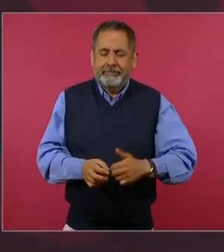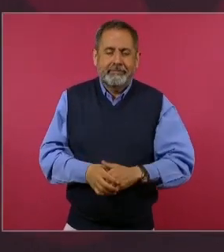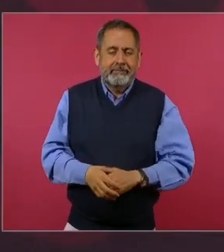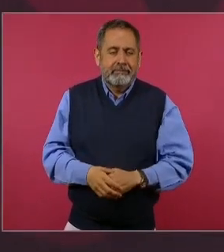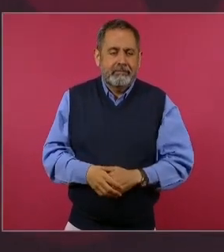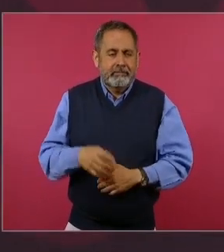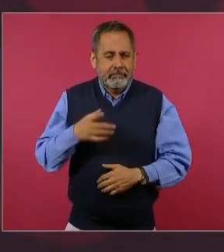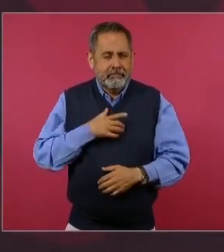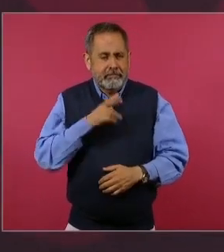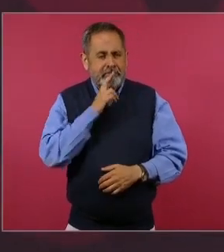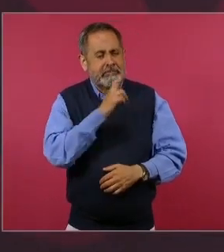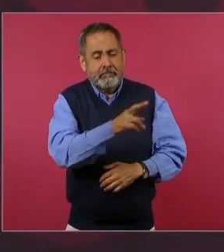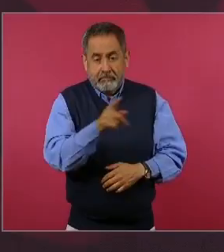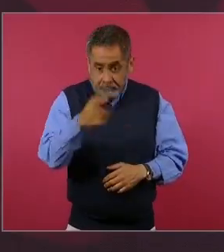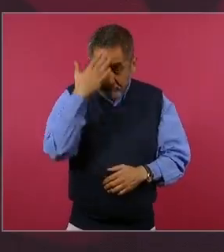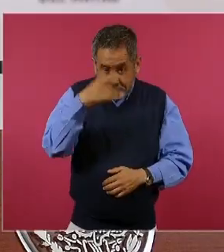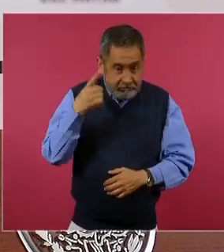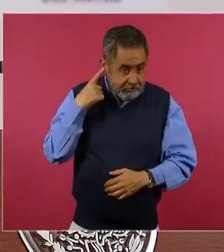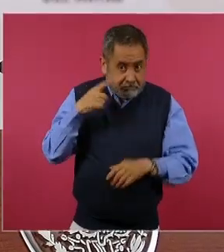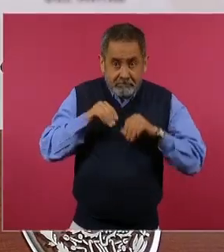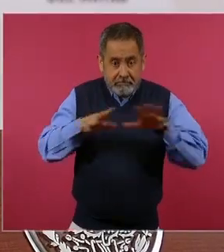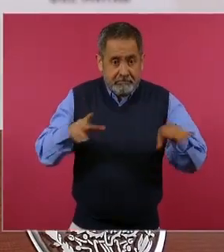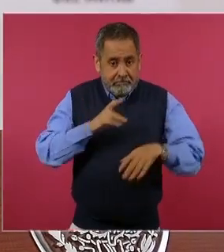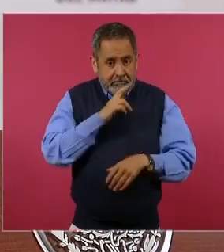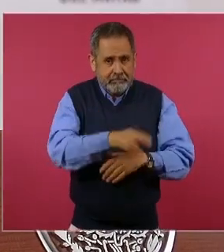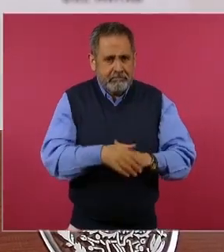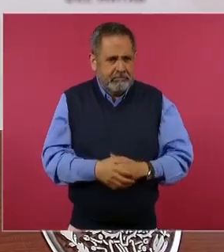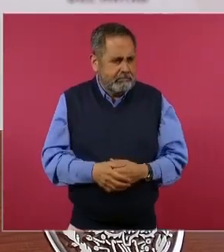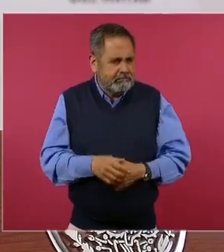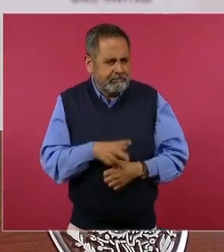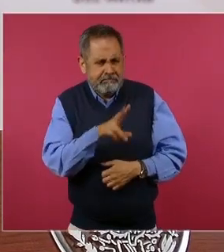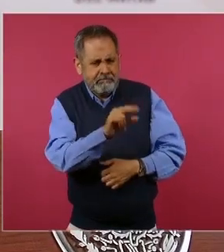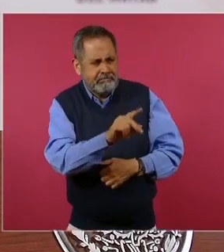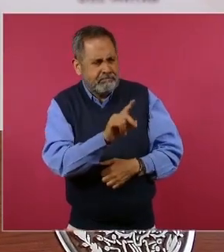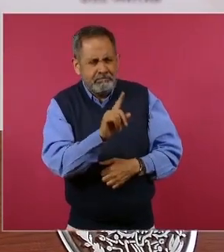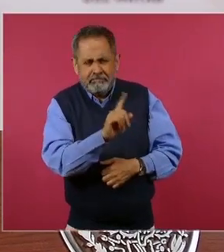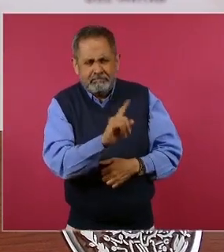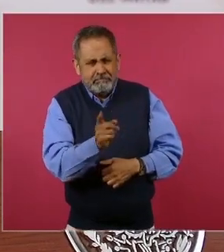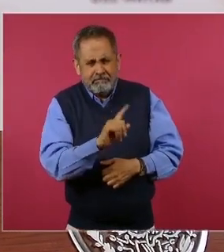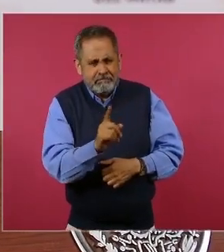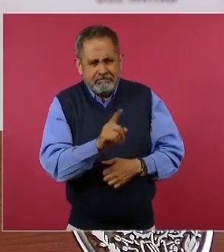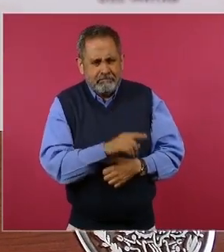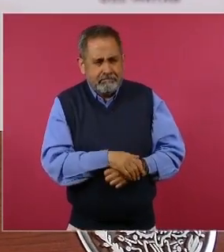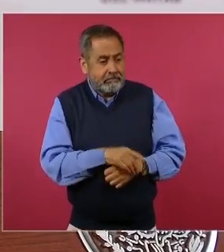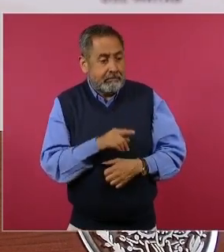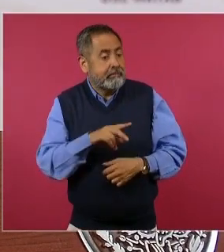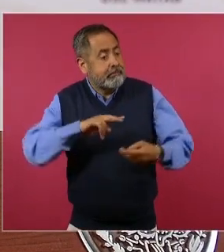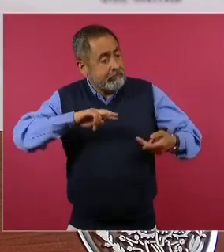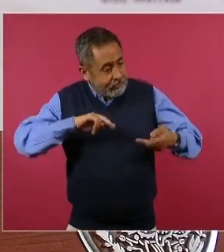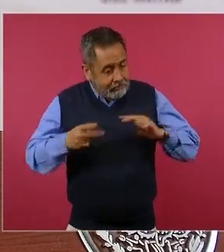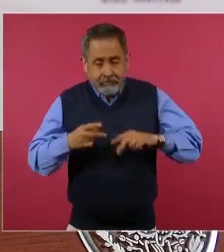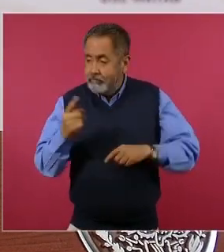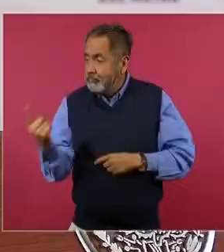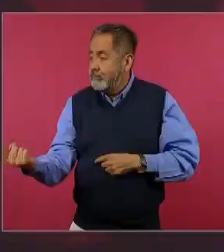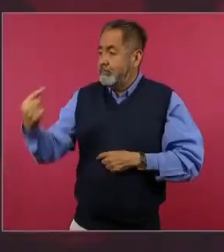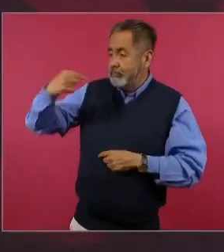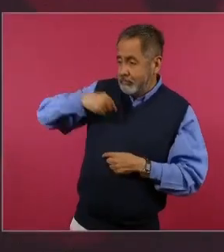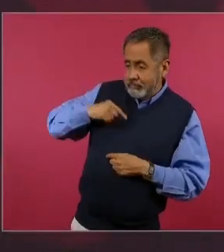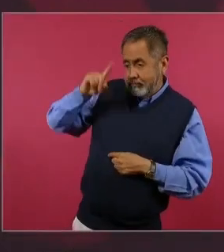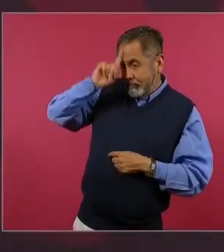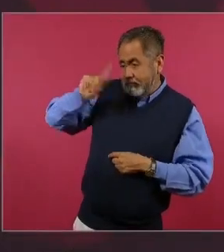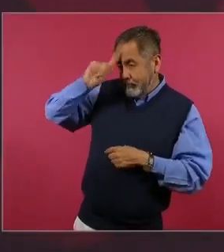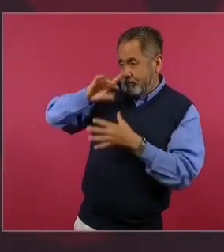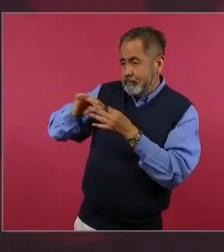Y le contesté, no sé si lo haya sacado. Le digo, no, si la que me da consejos a mí es